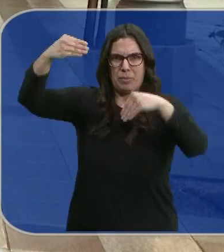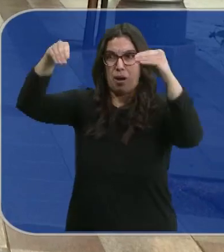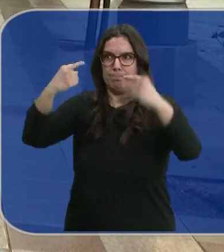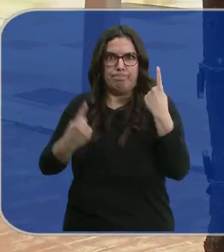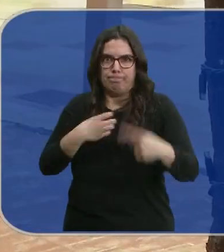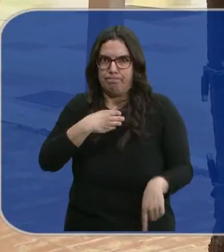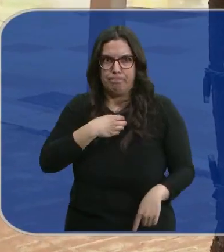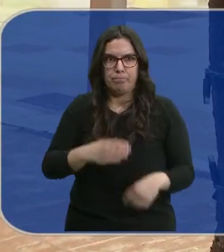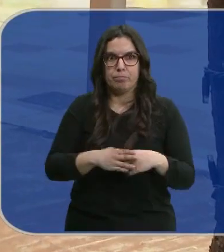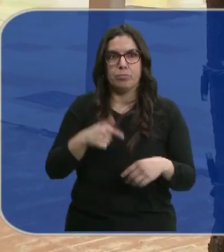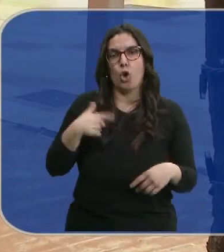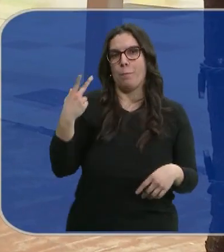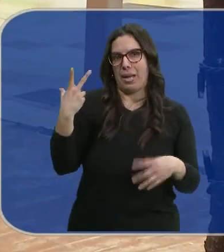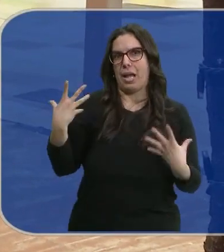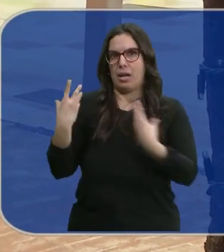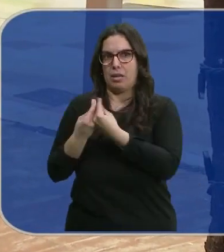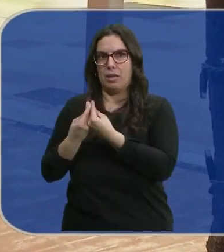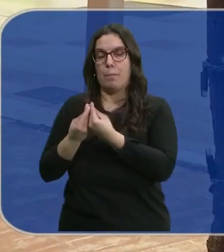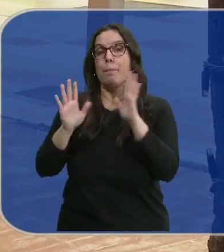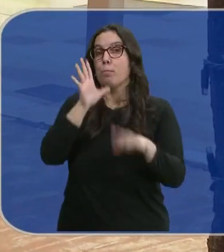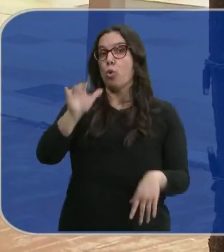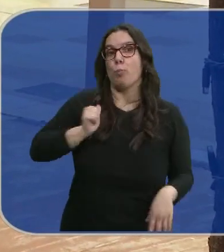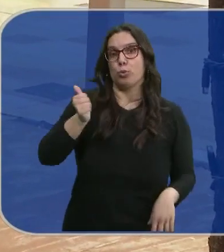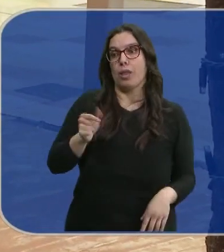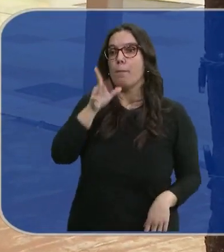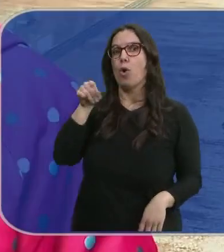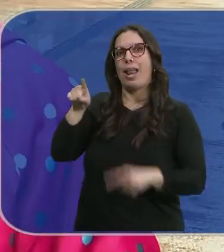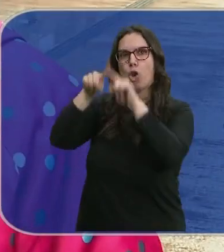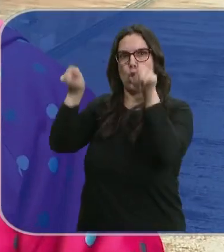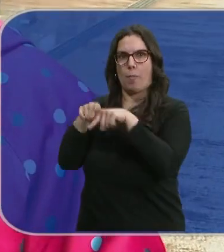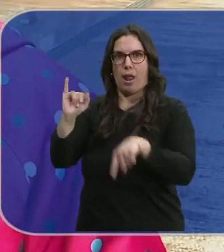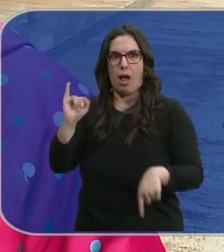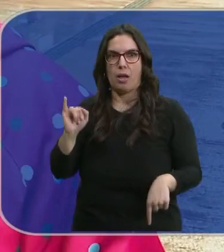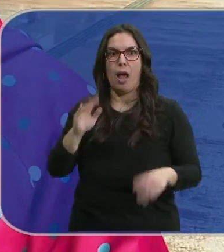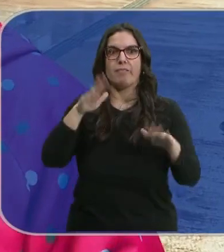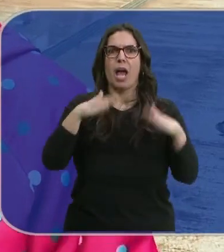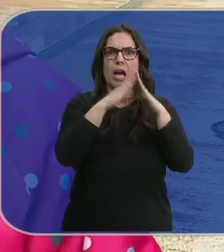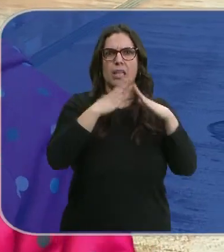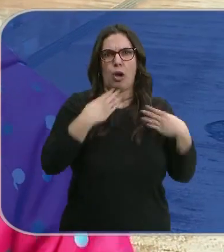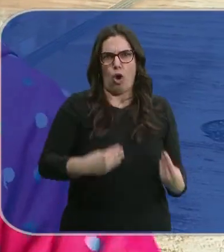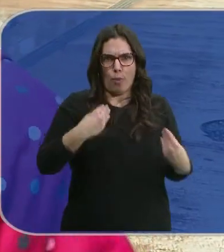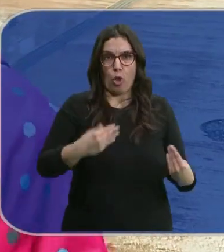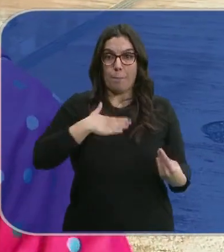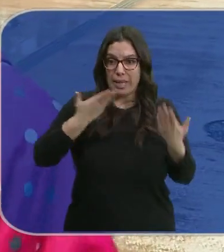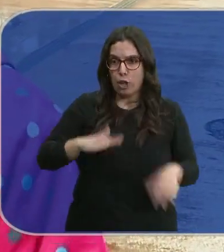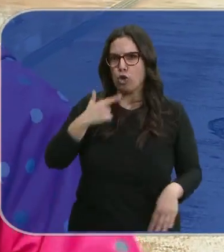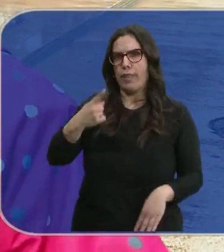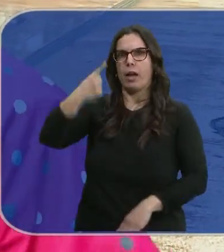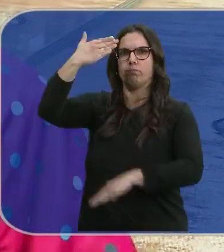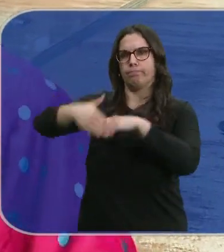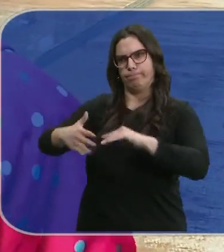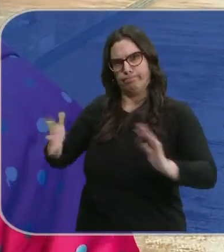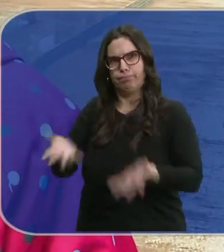veces no pueden. Me fui con mi pareja, pero porque tuvimos la oportunidad, porque él tiene nómina. Se acomodan en casa. Yo a mi hijo le tuve que dar